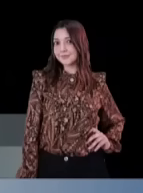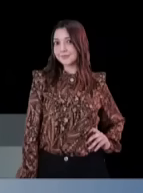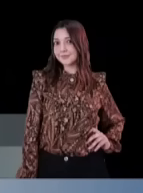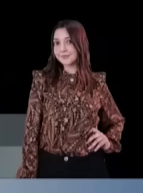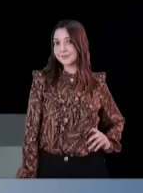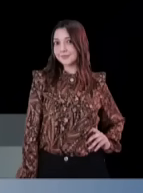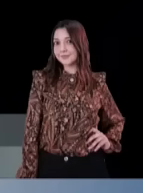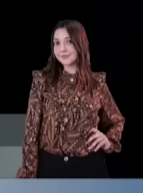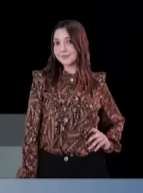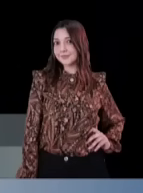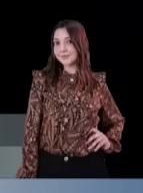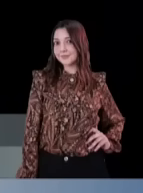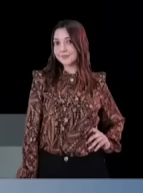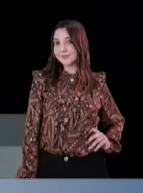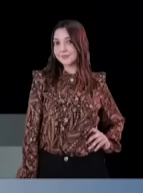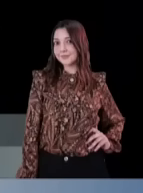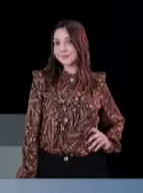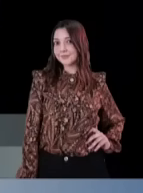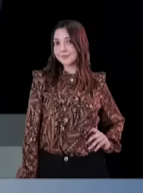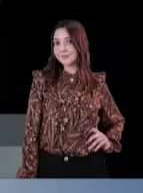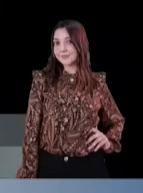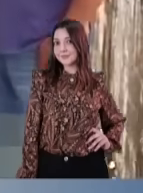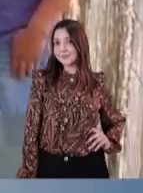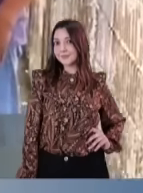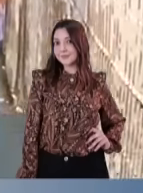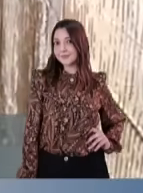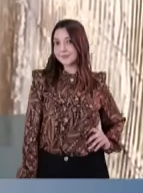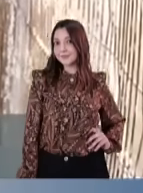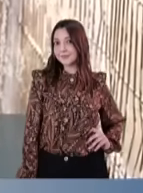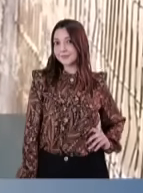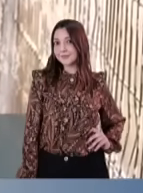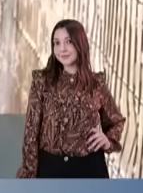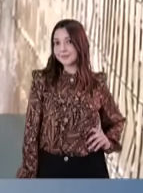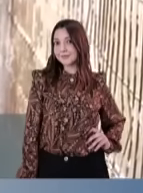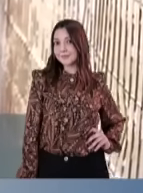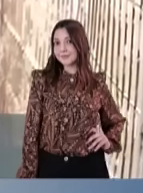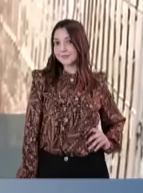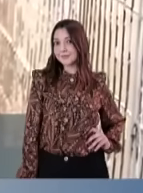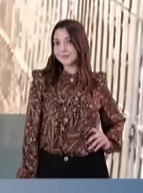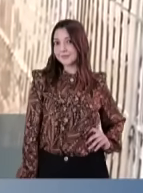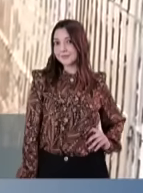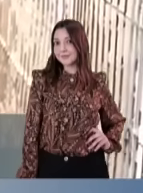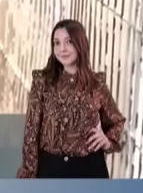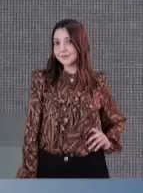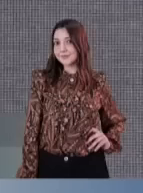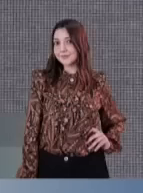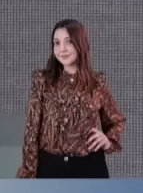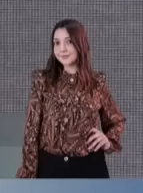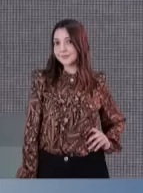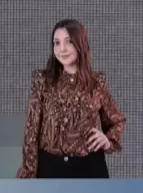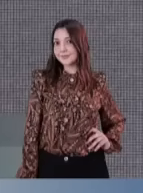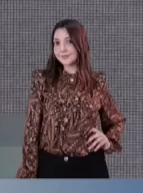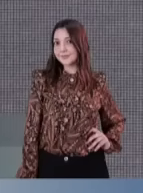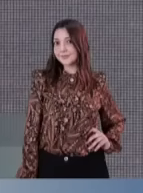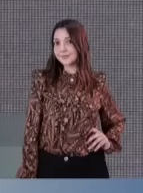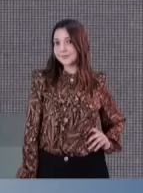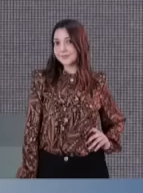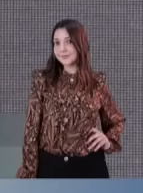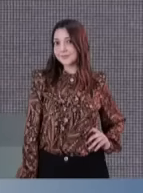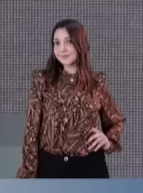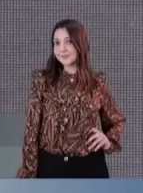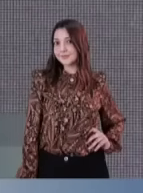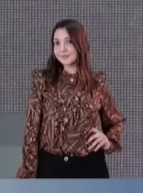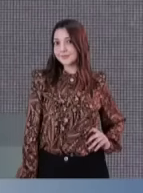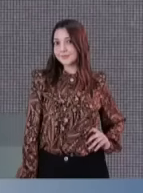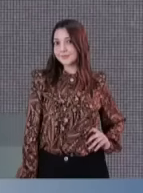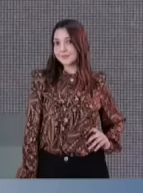Boric. Eso es lo que se ha podido escuchar durante los últimos días. Y todo esto se da luego de la salida del ahora exministro de